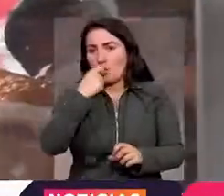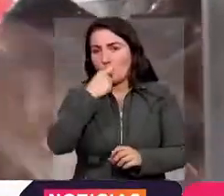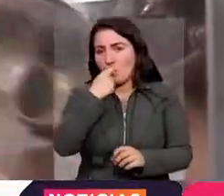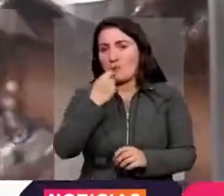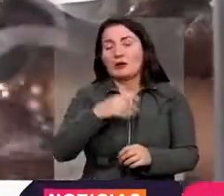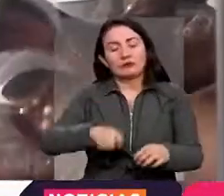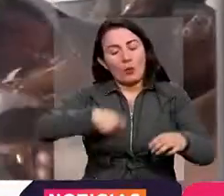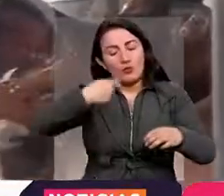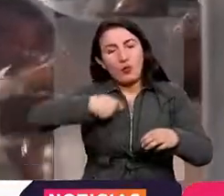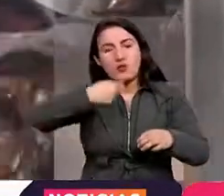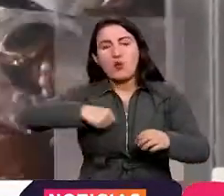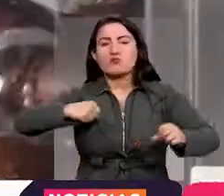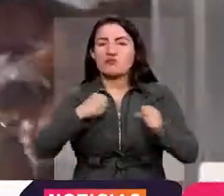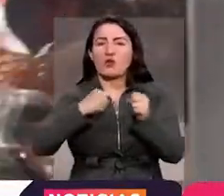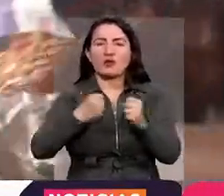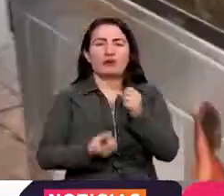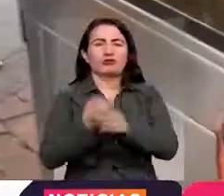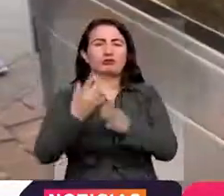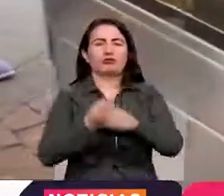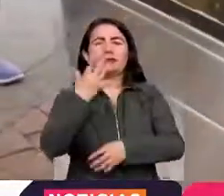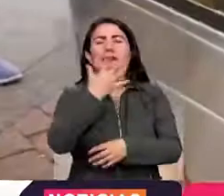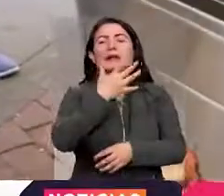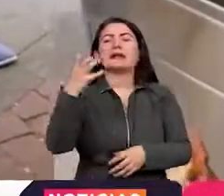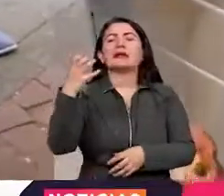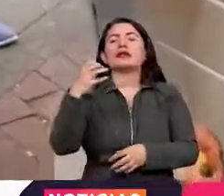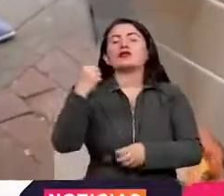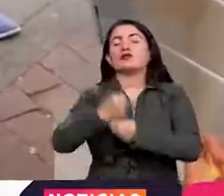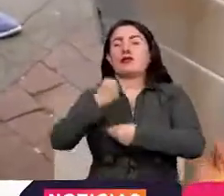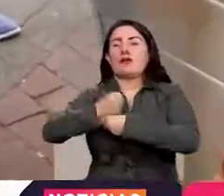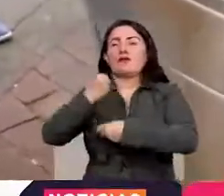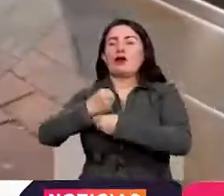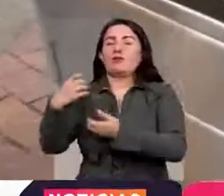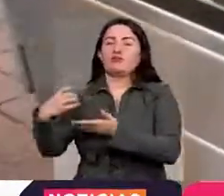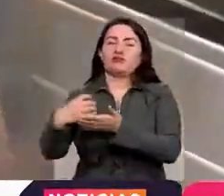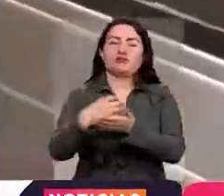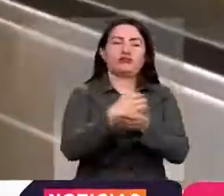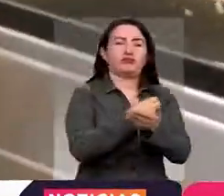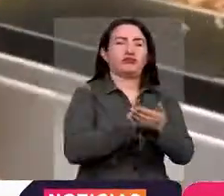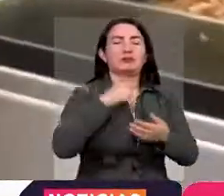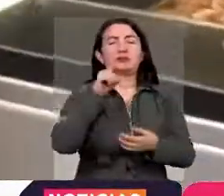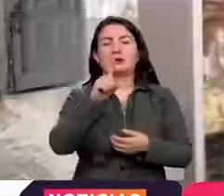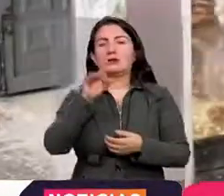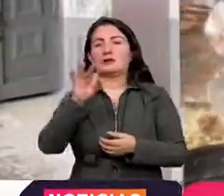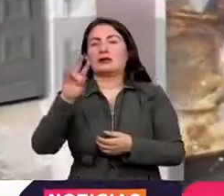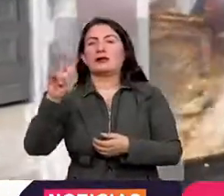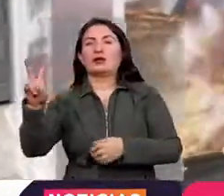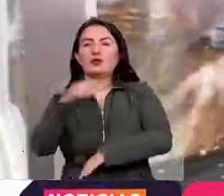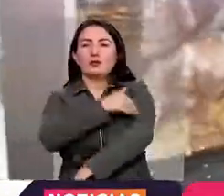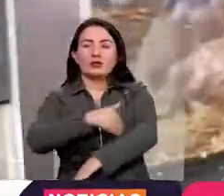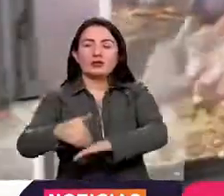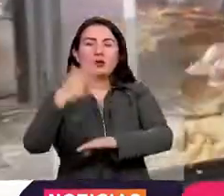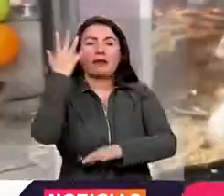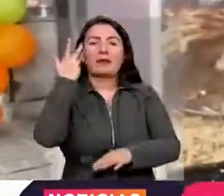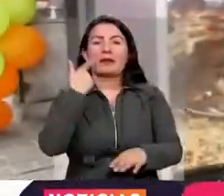bien recibido en Bogotá, ya que genera más de 500 empleos y recauda cerca de 132 millones